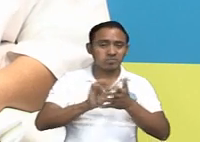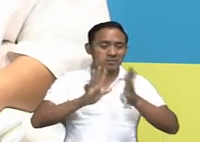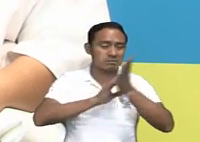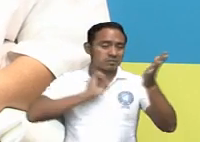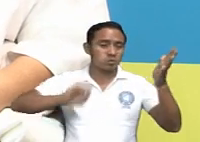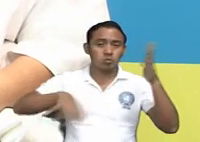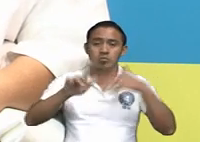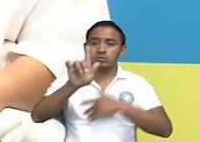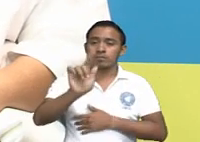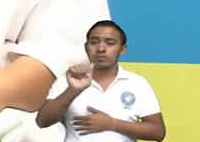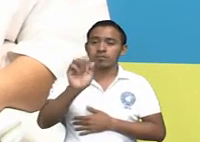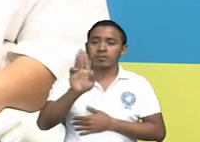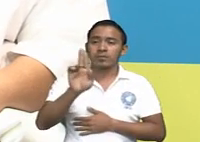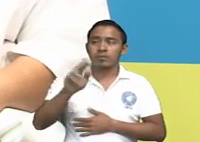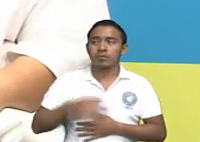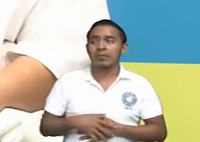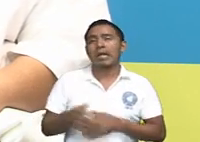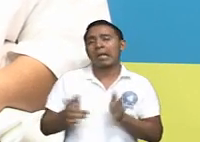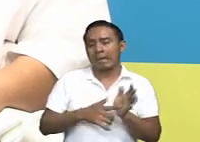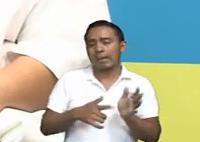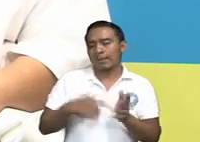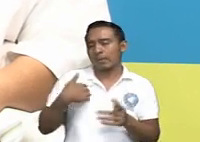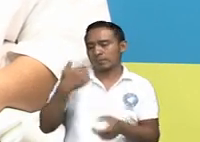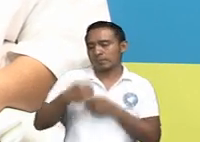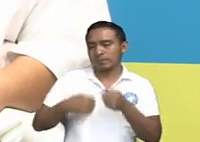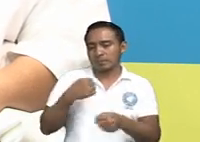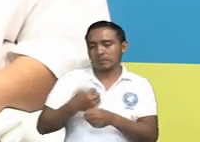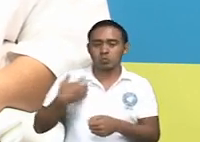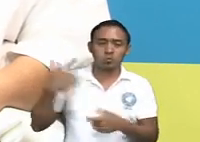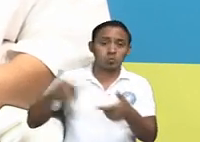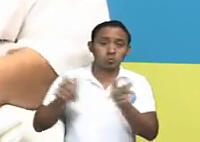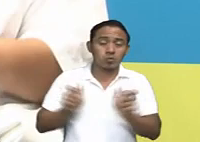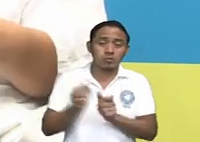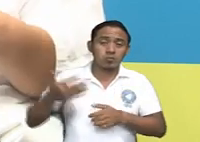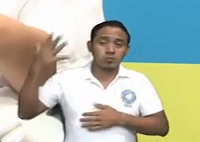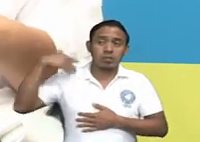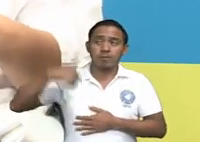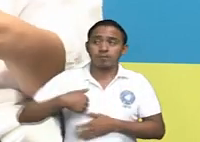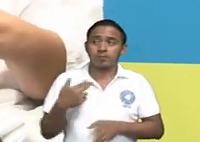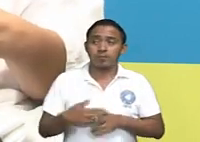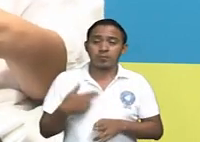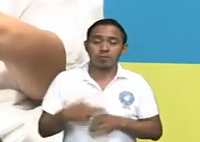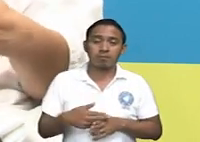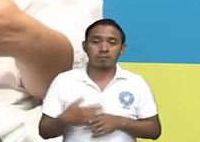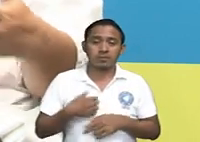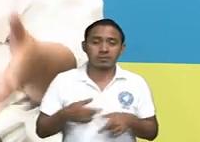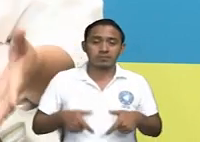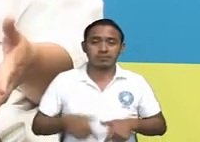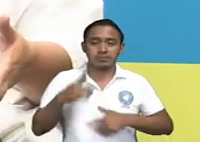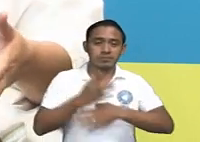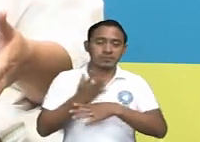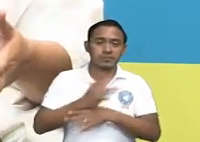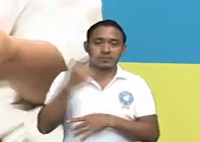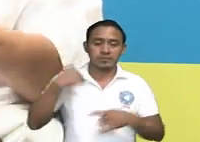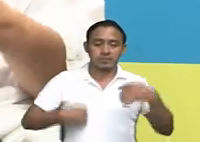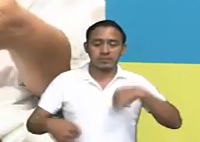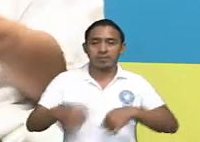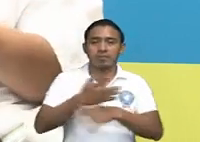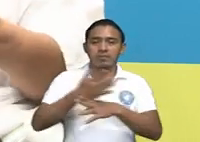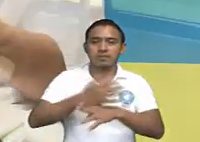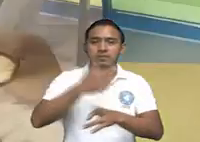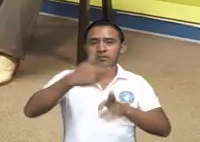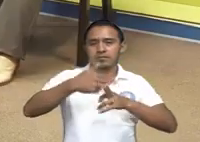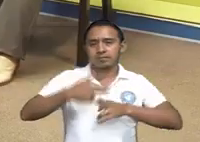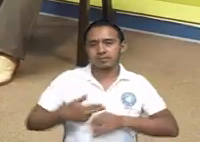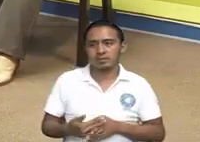tabúes. Mi generación, por ejemplo, viene nombrando las partes sexuales de muchas formas. Tienen un